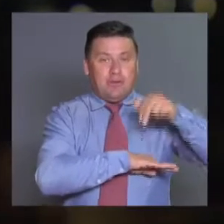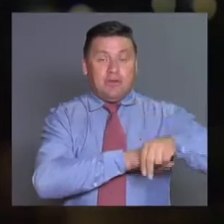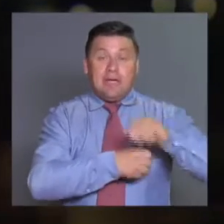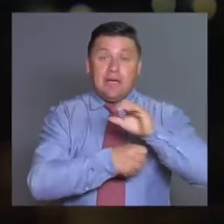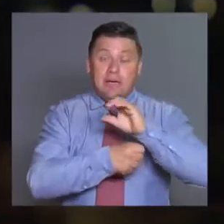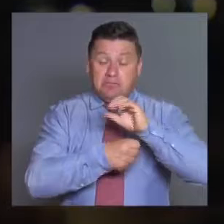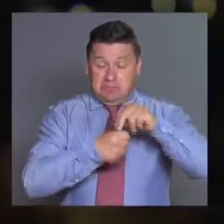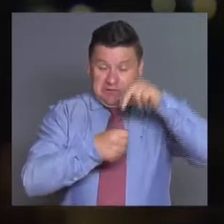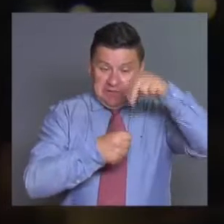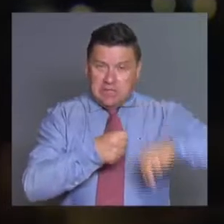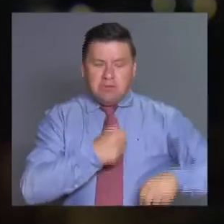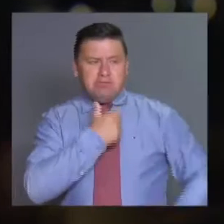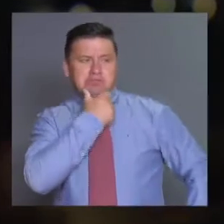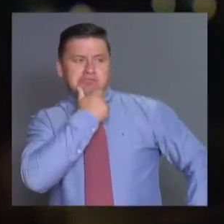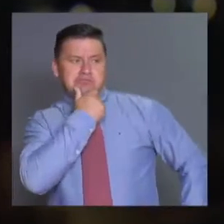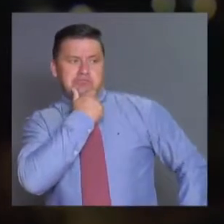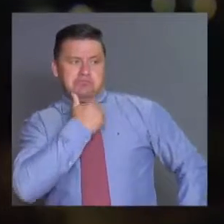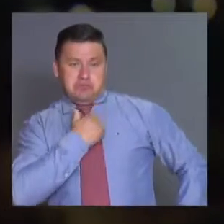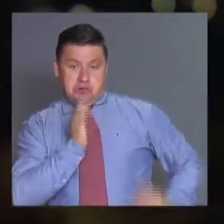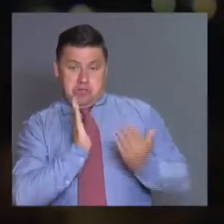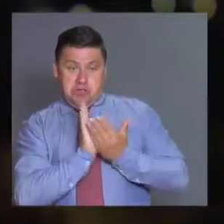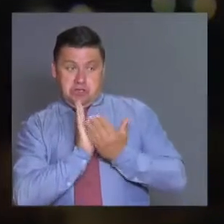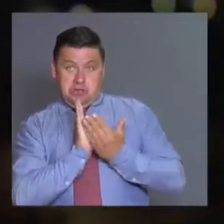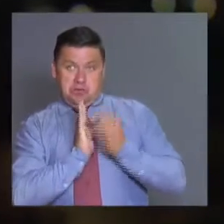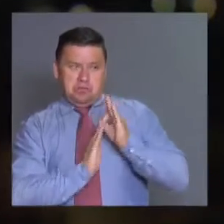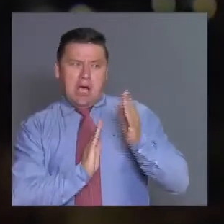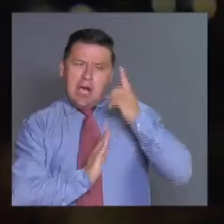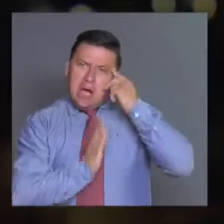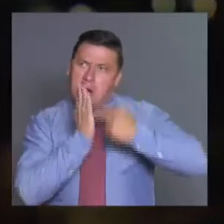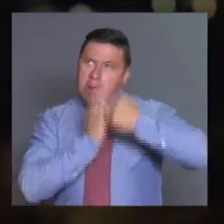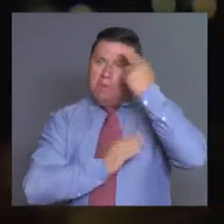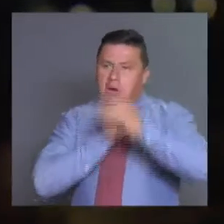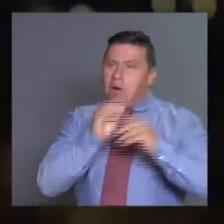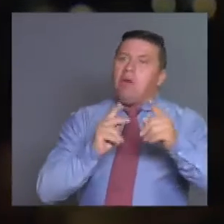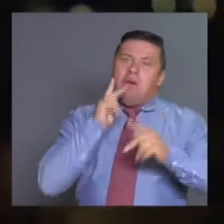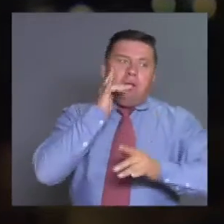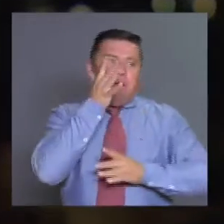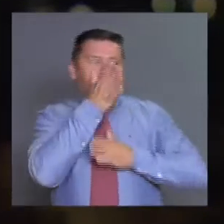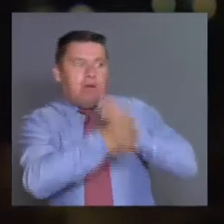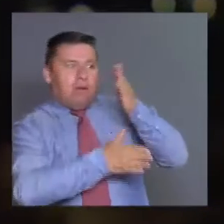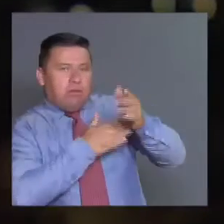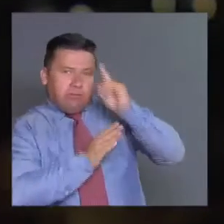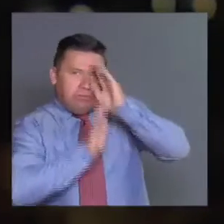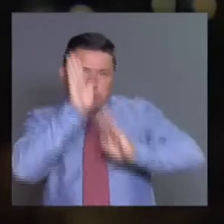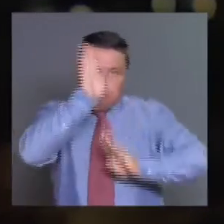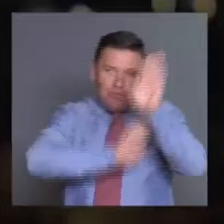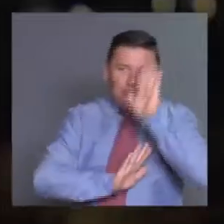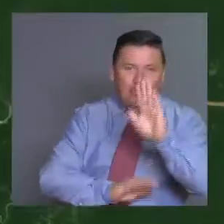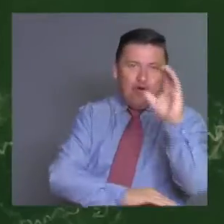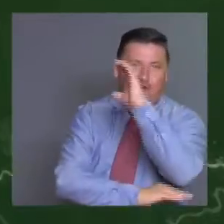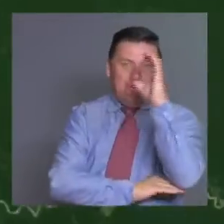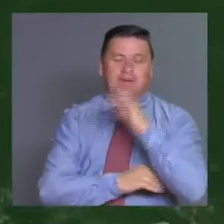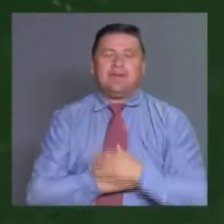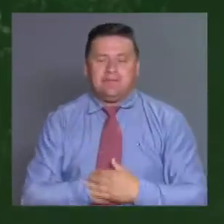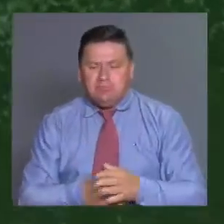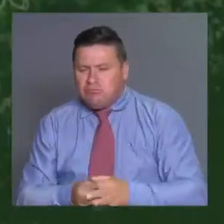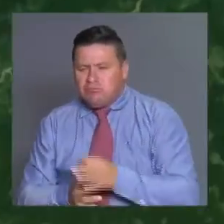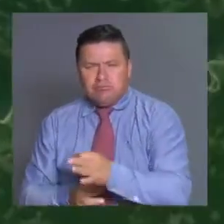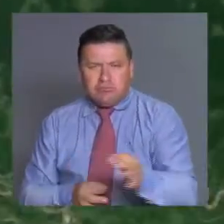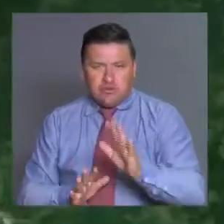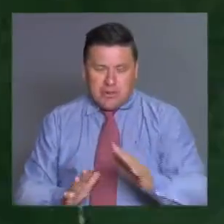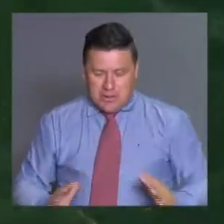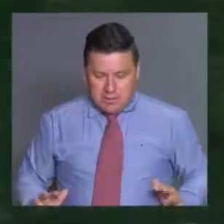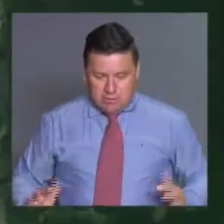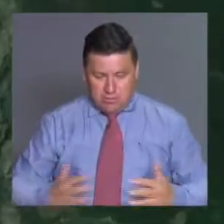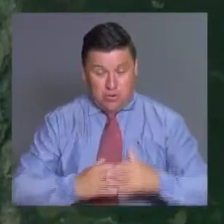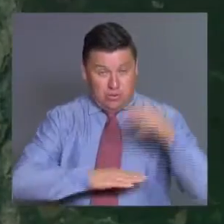realizó un proyecto de emprendimiento para que la gente conozca este lugar estas noticias reconoce el emprendimiento de los colombianos en el municipio de